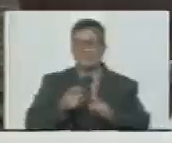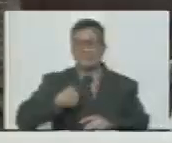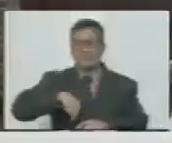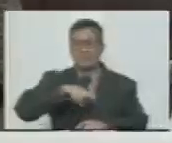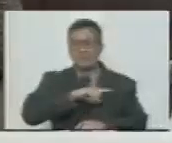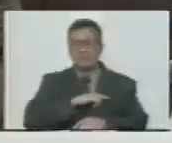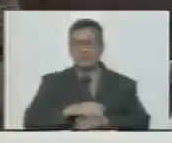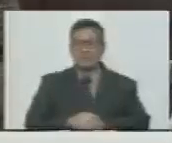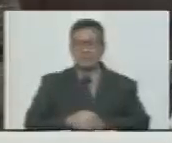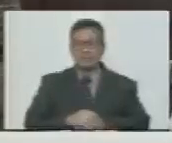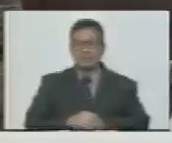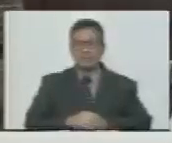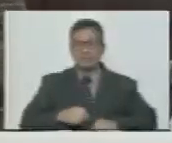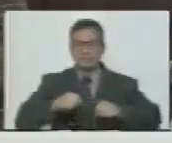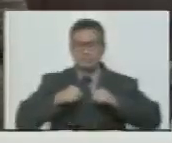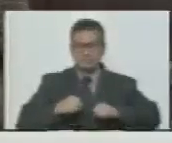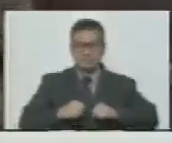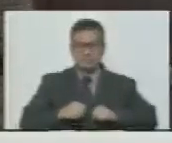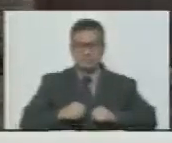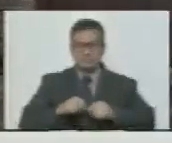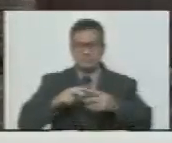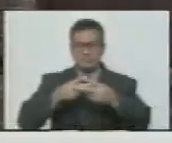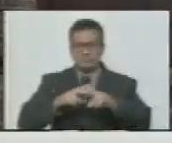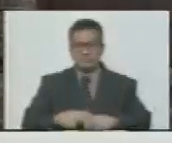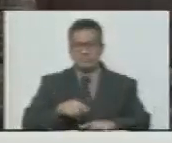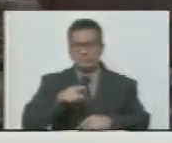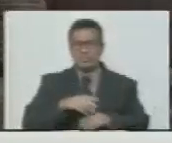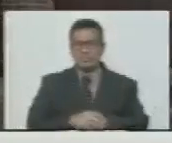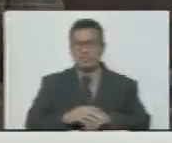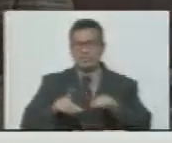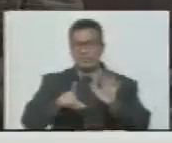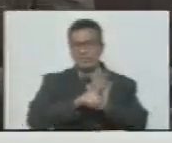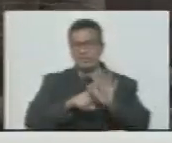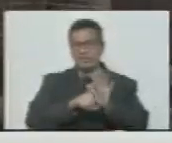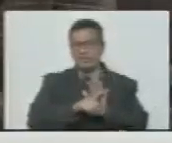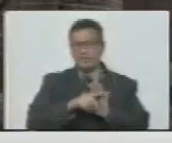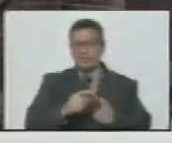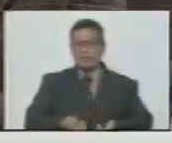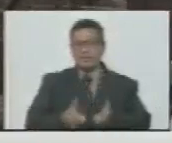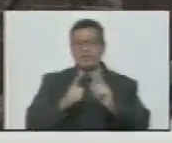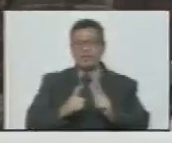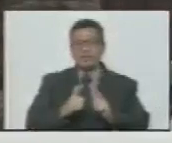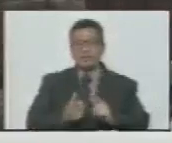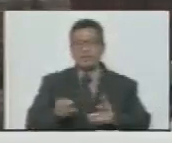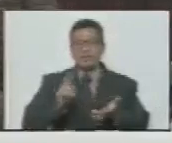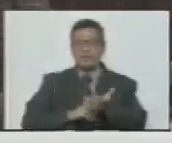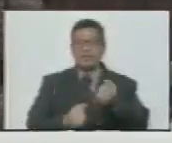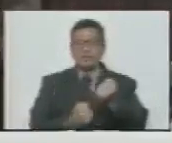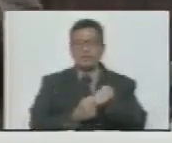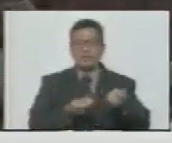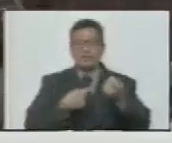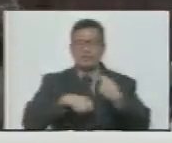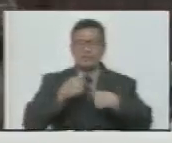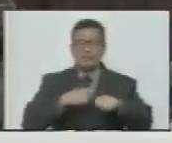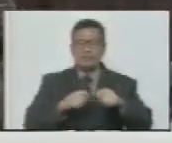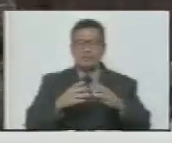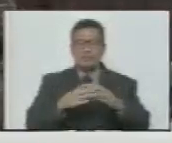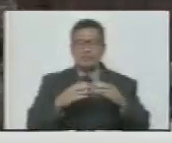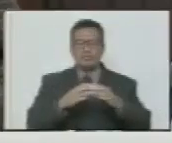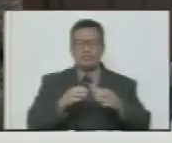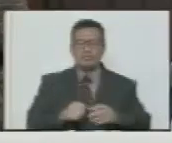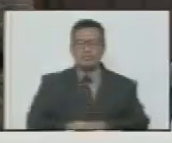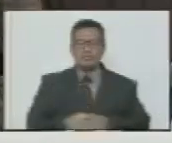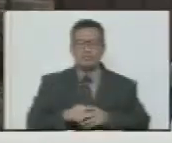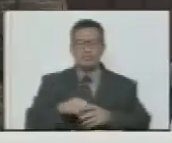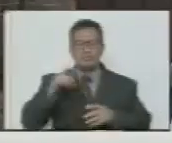presto a consolidar el instrumento legal que permita repotenciar este mercado bastante afectado